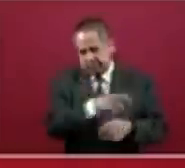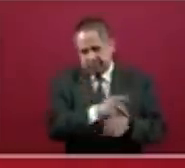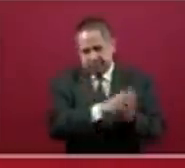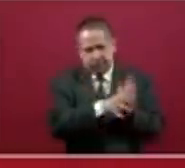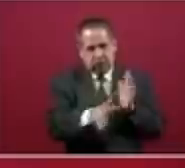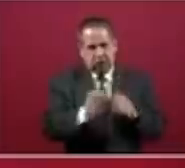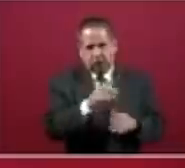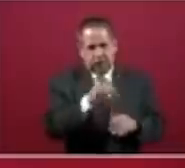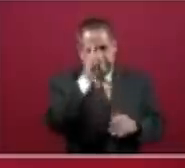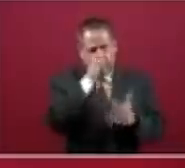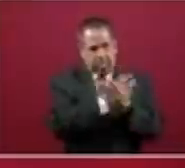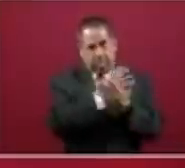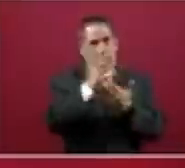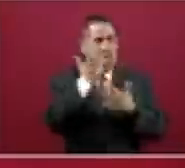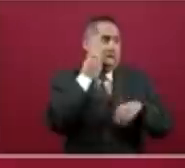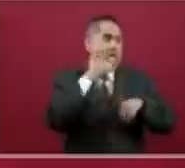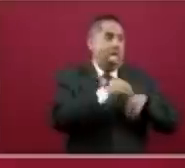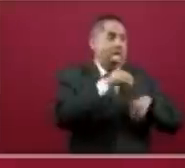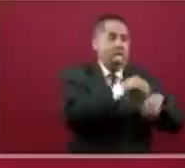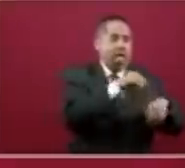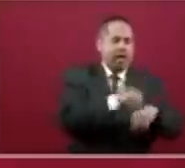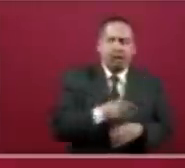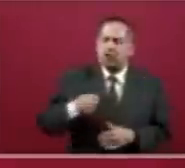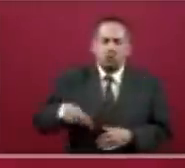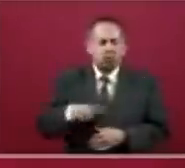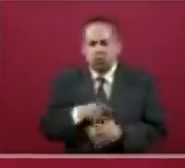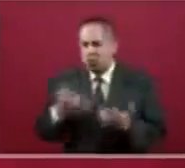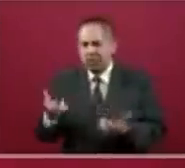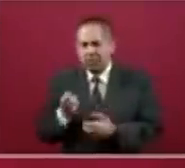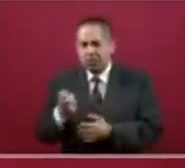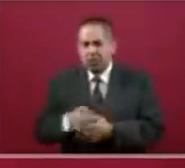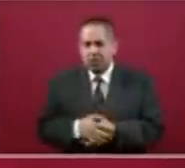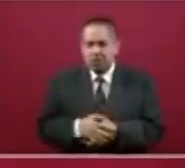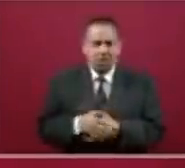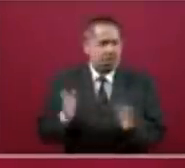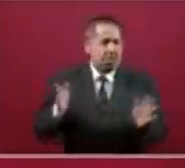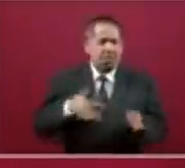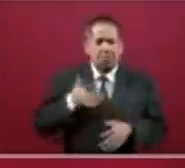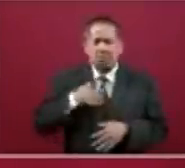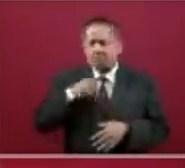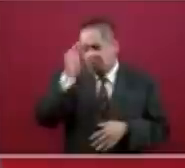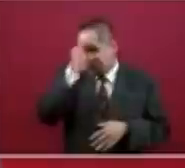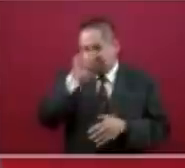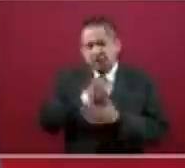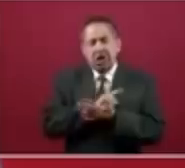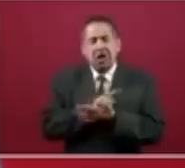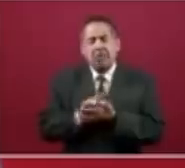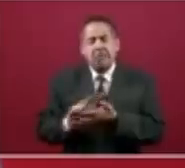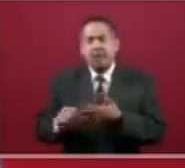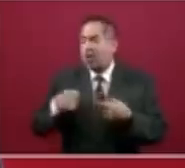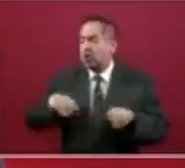se pasaron. O sea, nosotros no hacemos eso, no tengo ningún problema de conciencia.